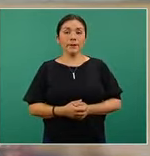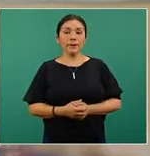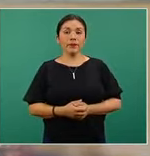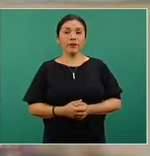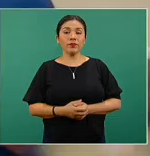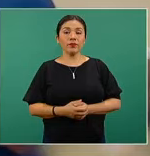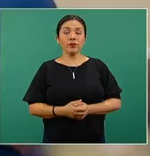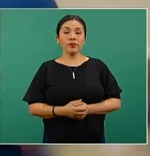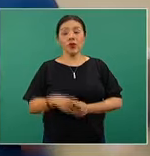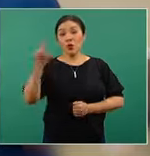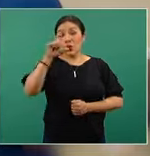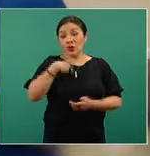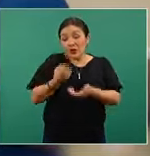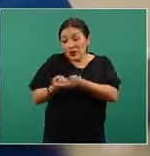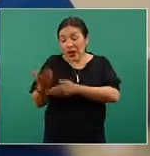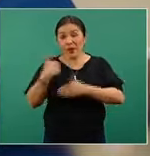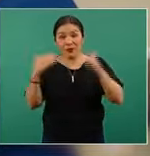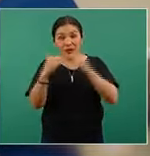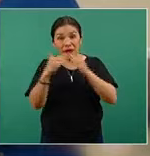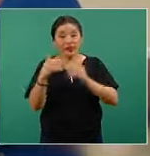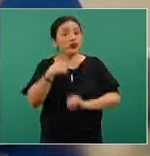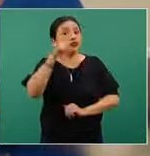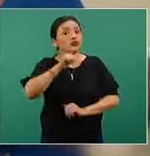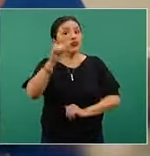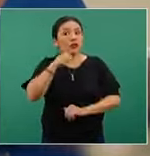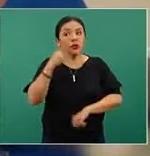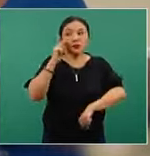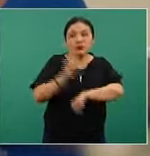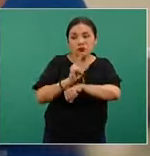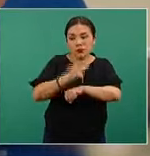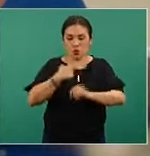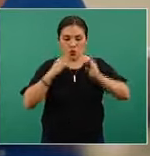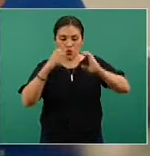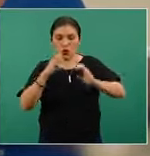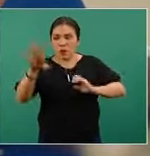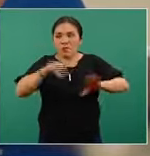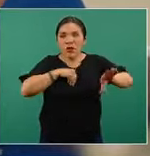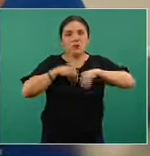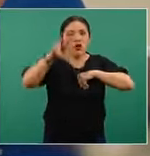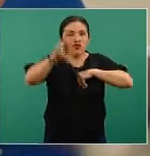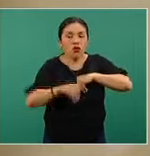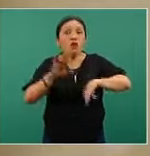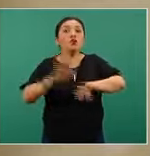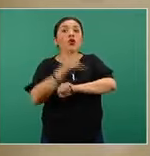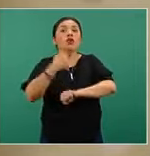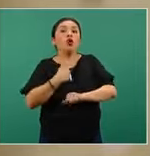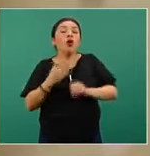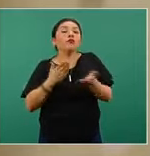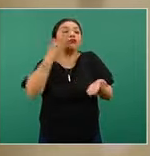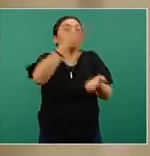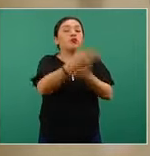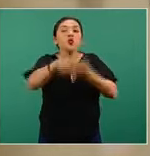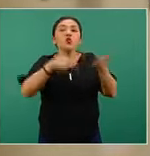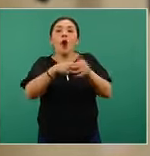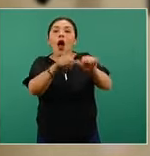nuestra carne buscadas siempre estamos pendiente con uno contaminados los compañeros porque vamos a pasar a un área más reciente sobre todo donde